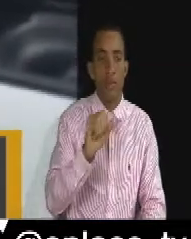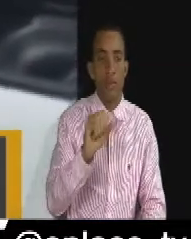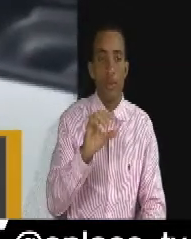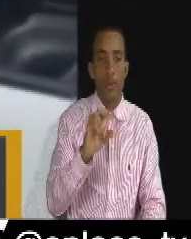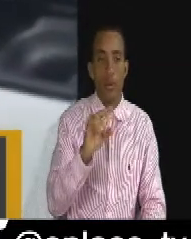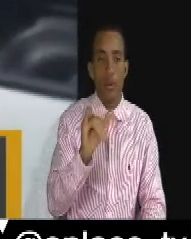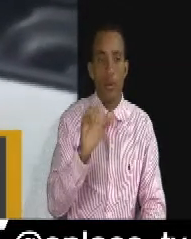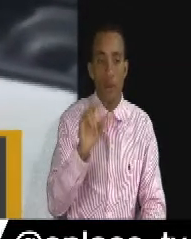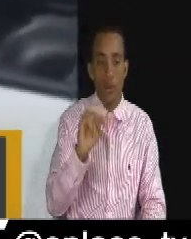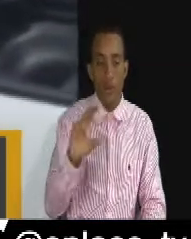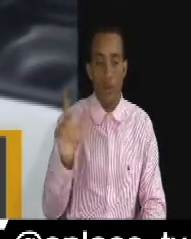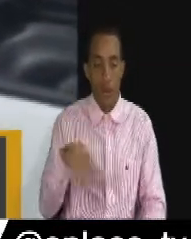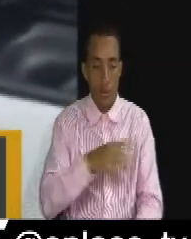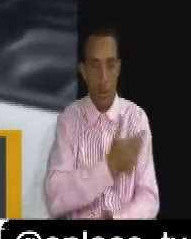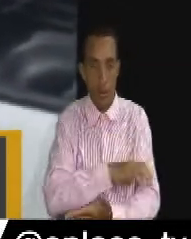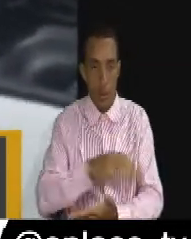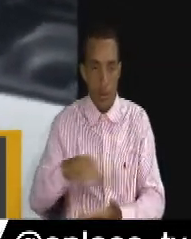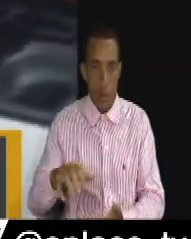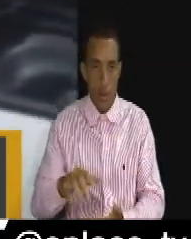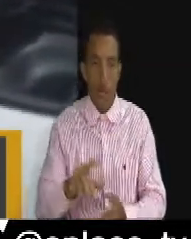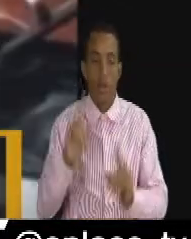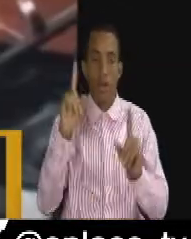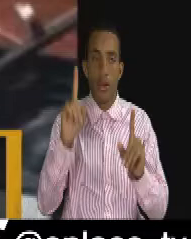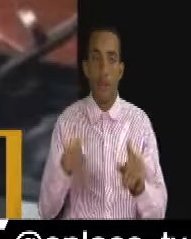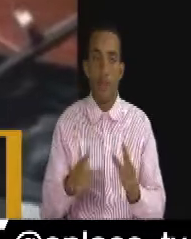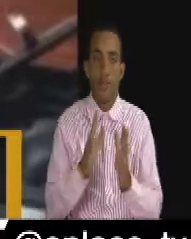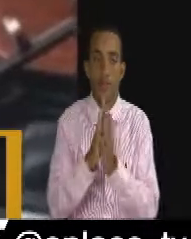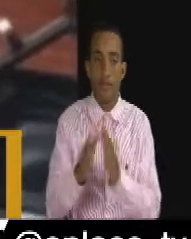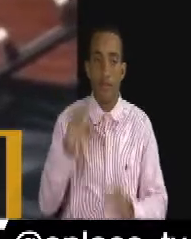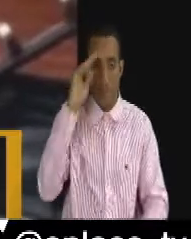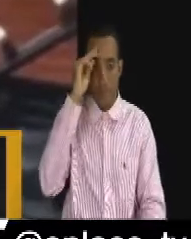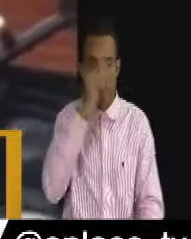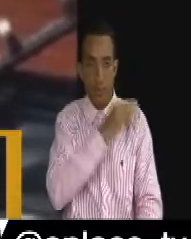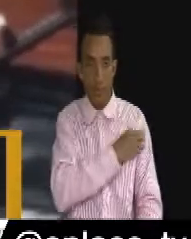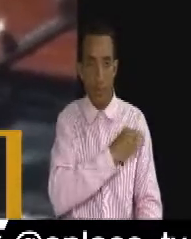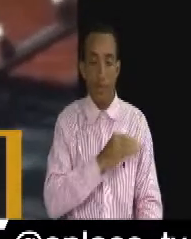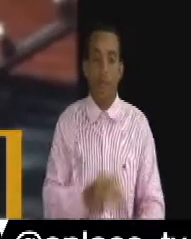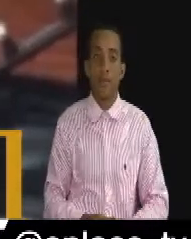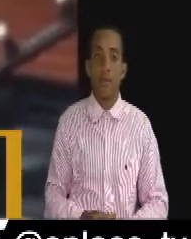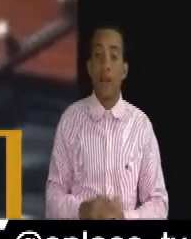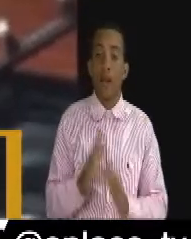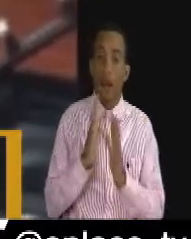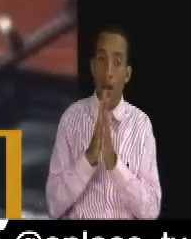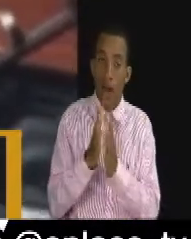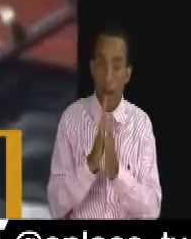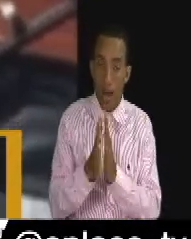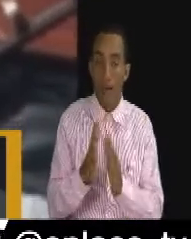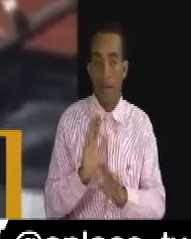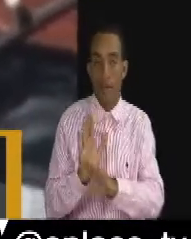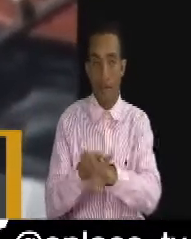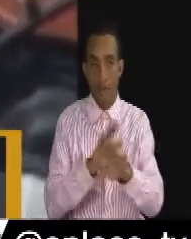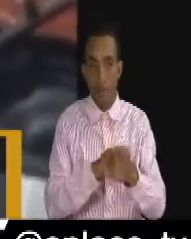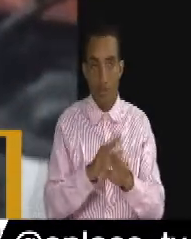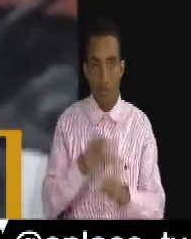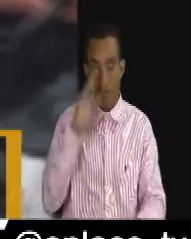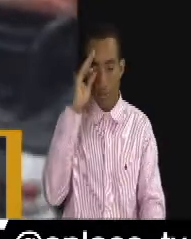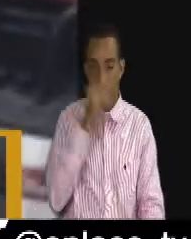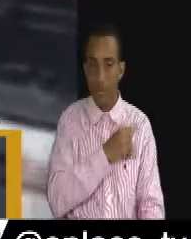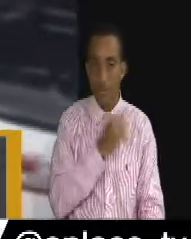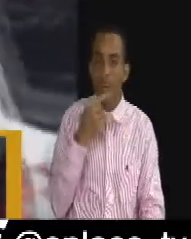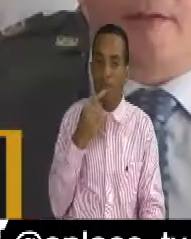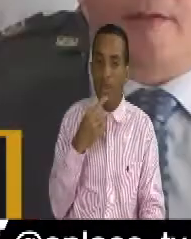esta operación de captura los entregó el general Elder Giraldo, comandante de la 5ª Brigada del Ejército Nacional. Escuchemos qué